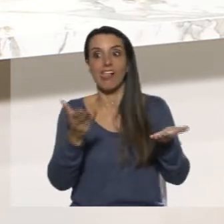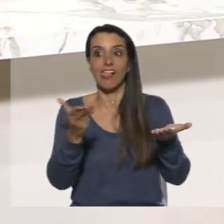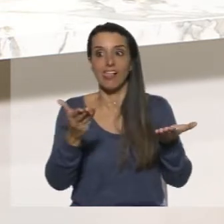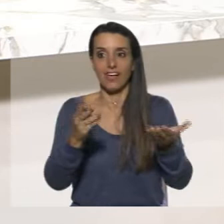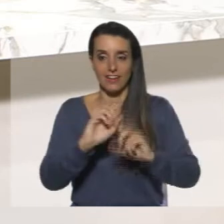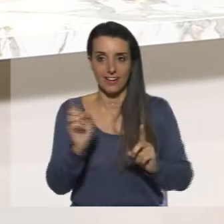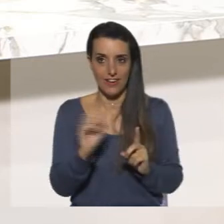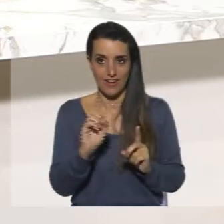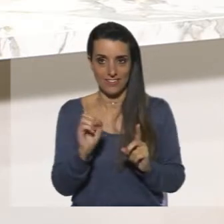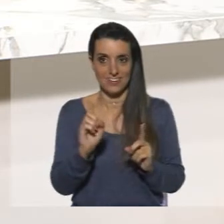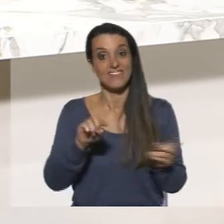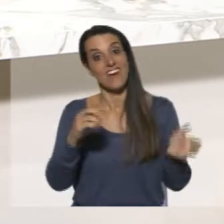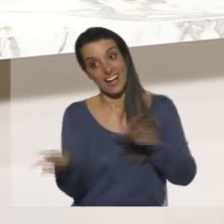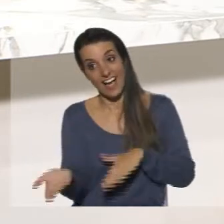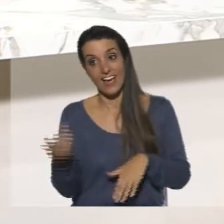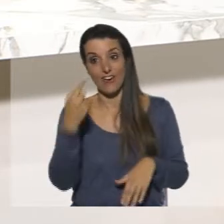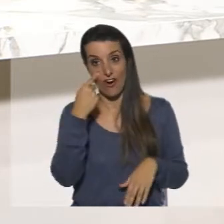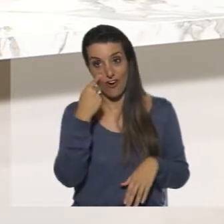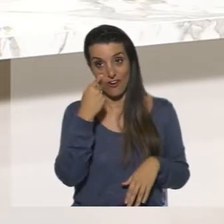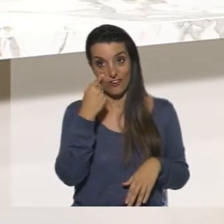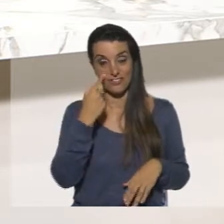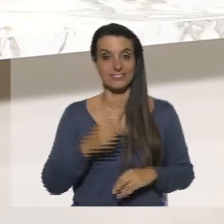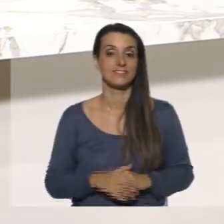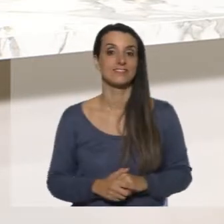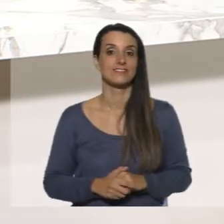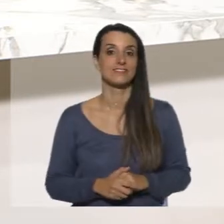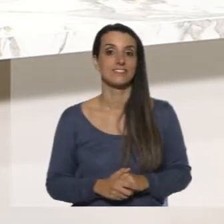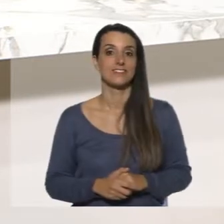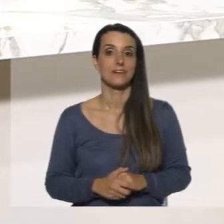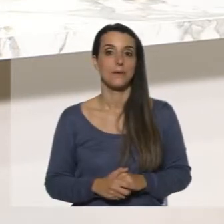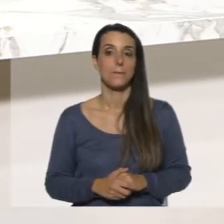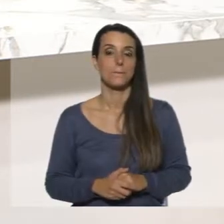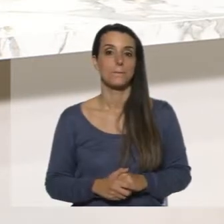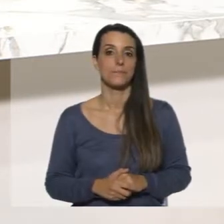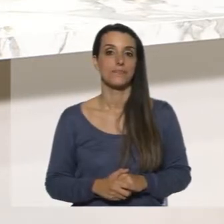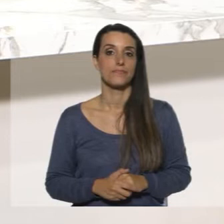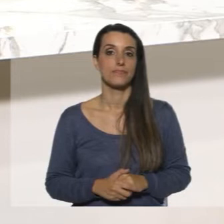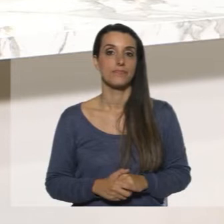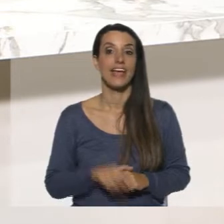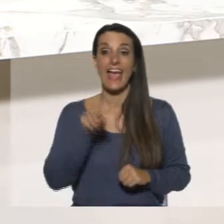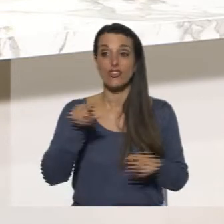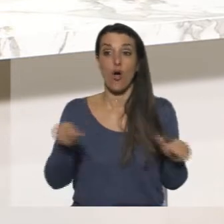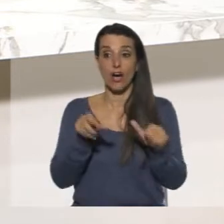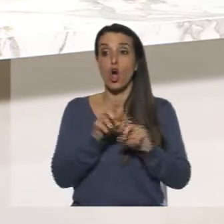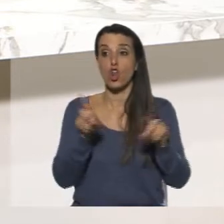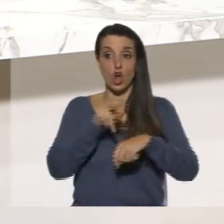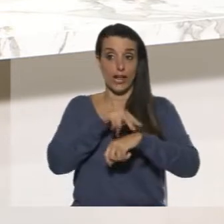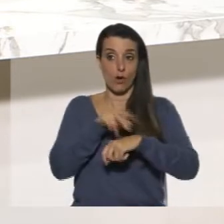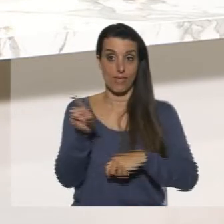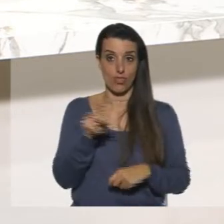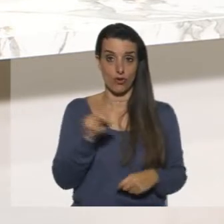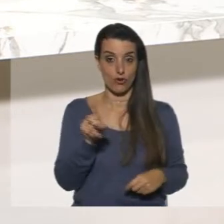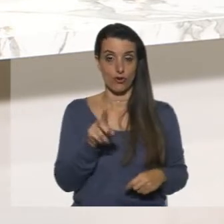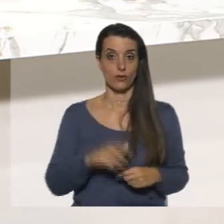no lo que va a hacer se casa. Te va a caer el agua caliente. Claro, esto no. Cuando vas al horno. No es recomendable. Todo tiene una razón de ser. Cuidado.